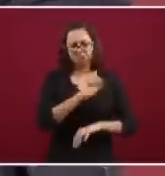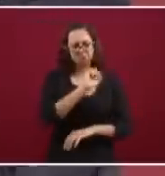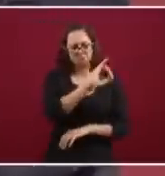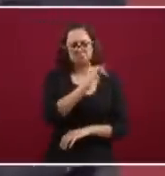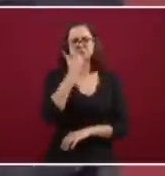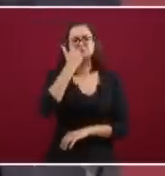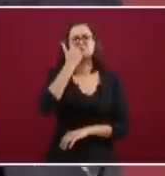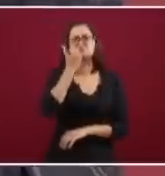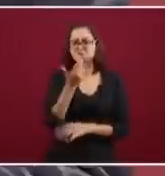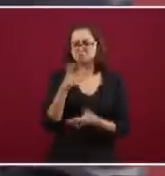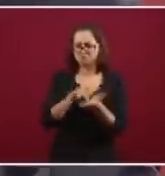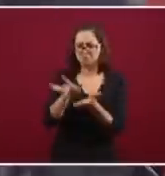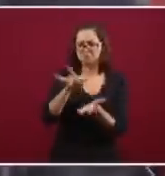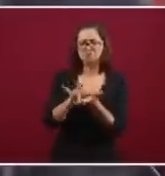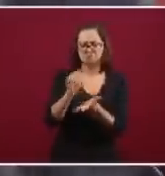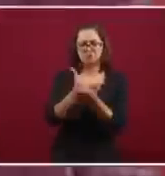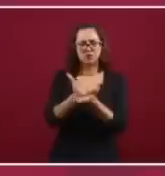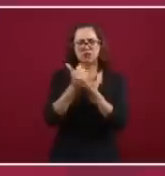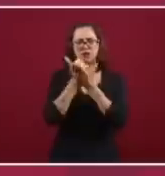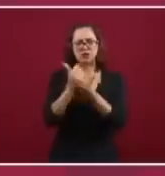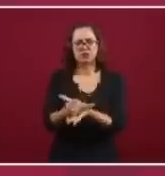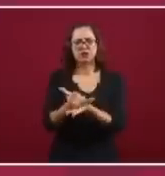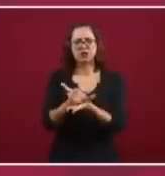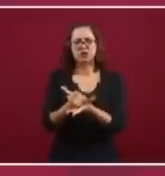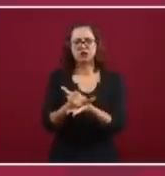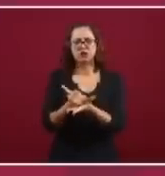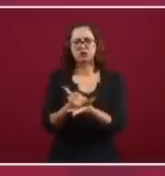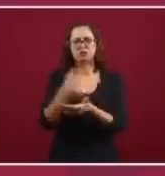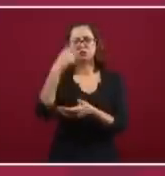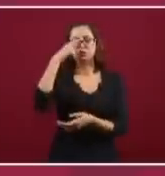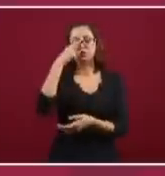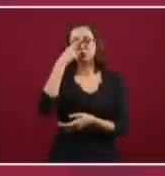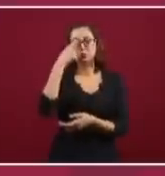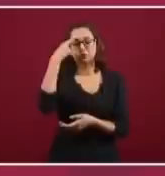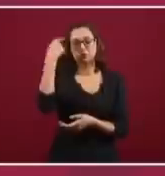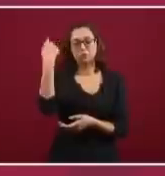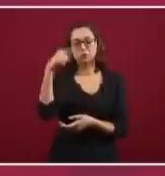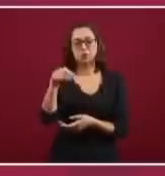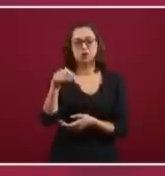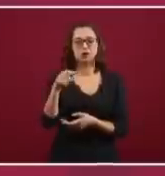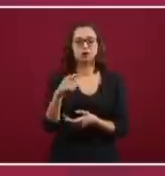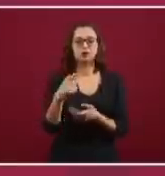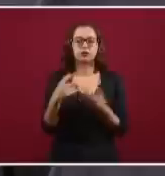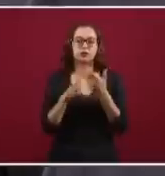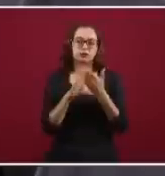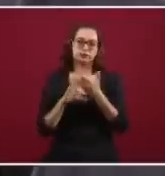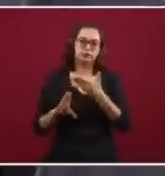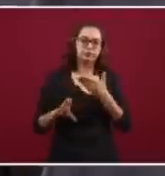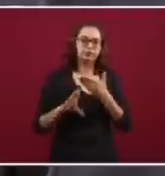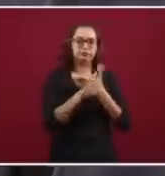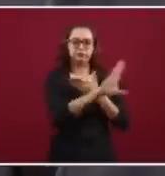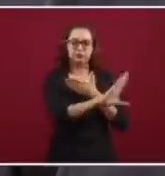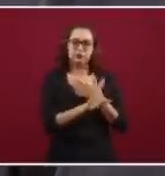Unidos de ayudar en evitar la introducción de